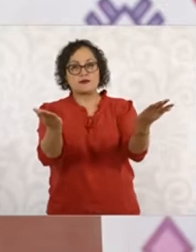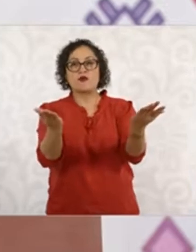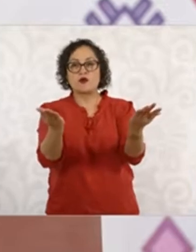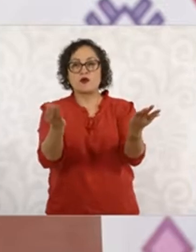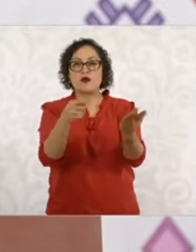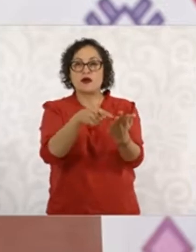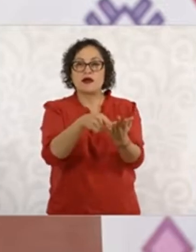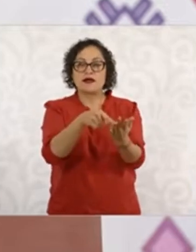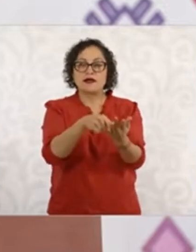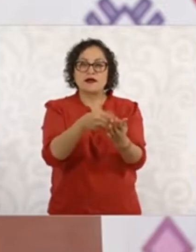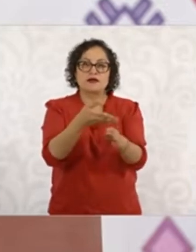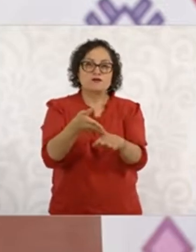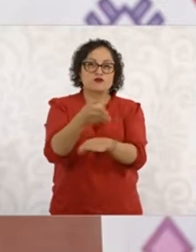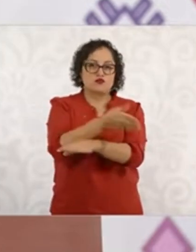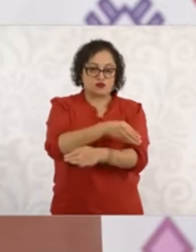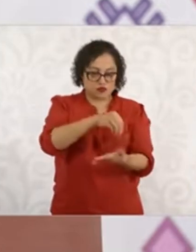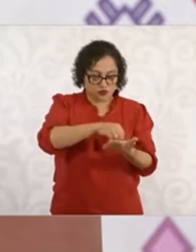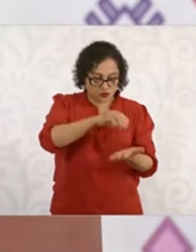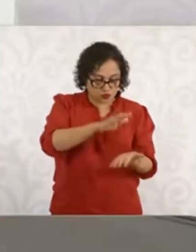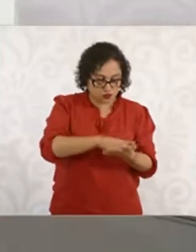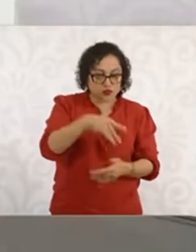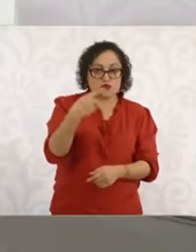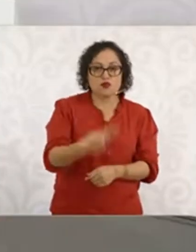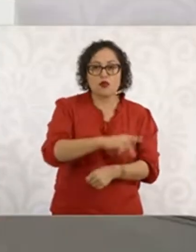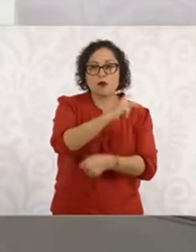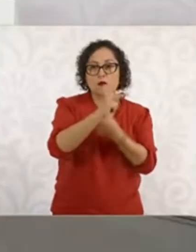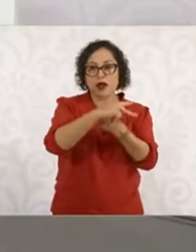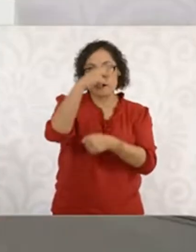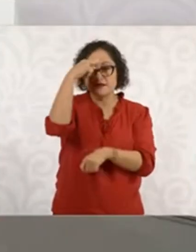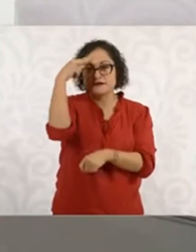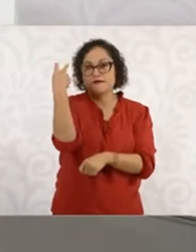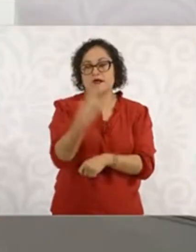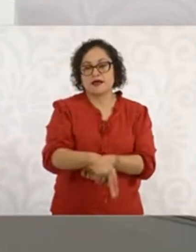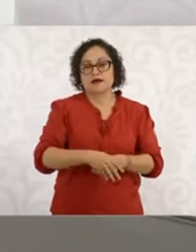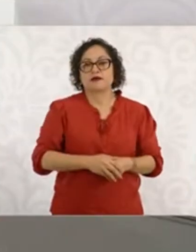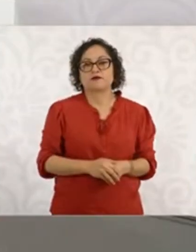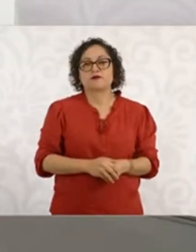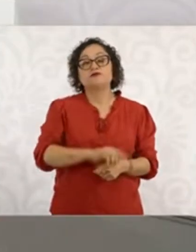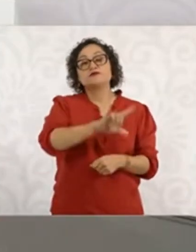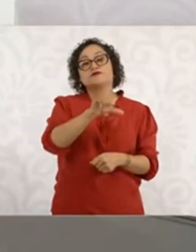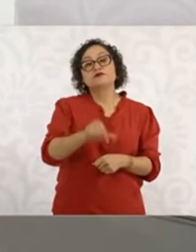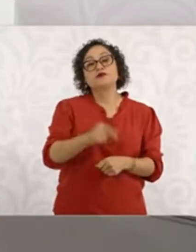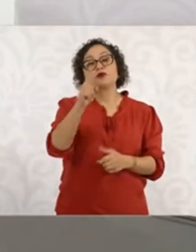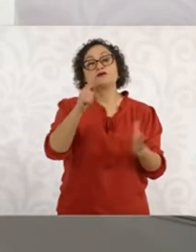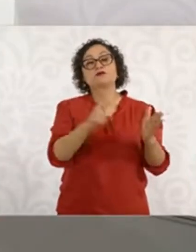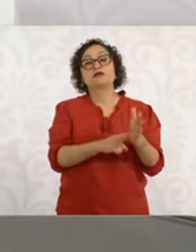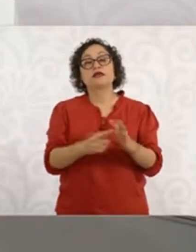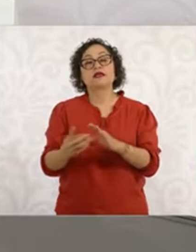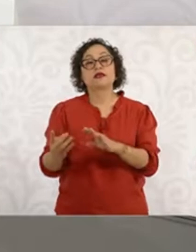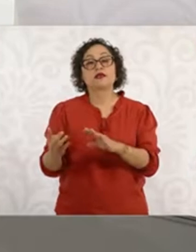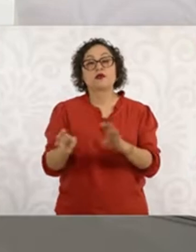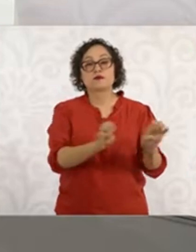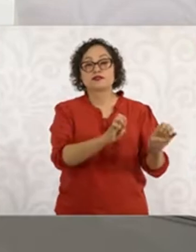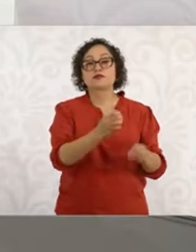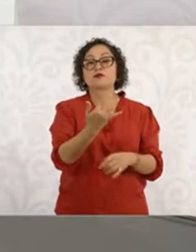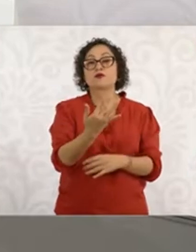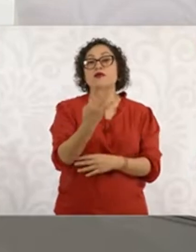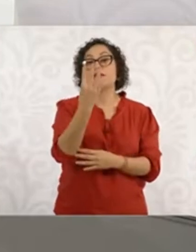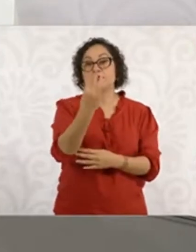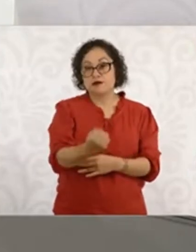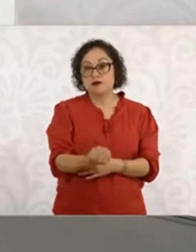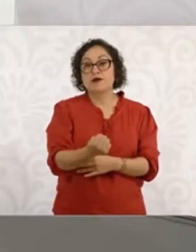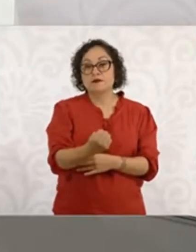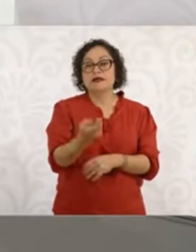registro en nuestra historia. Años más tarde, en 1959, precisamente el 12